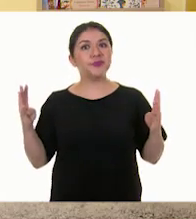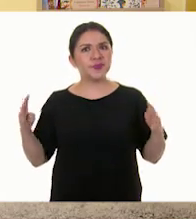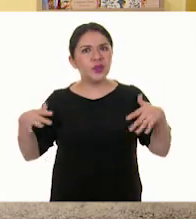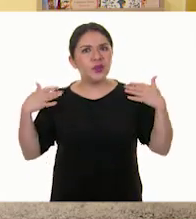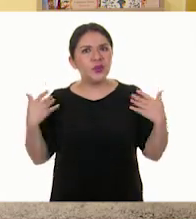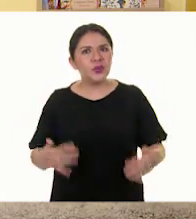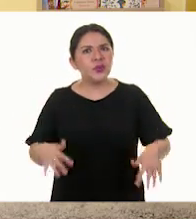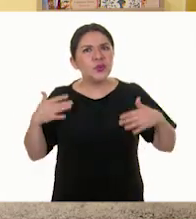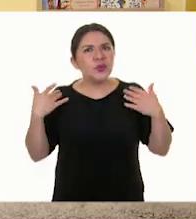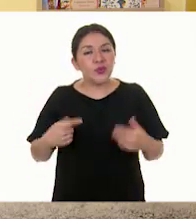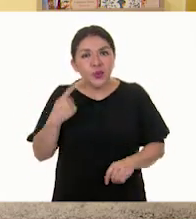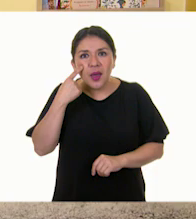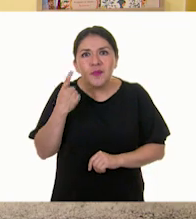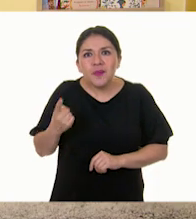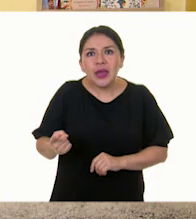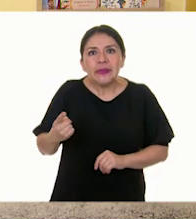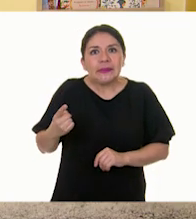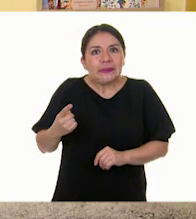¡Guau!